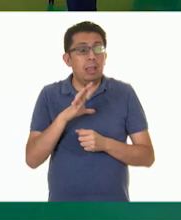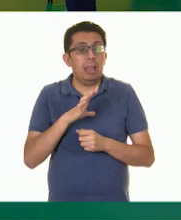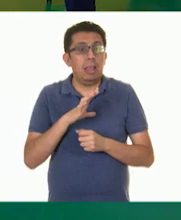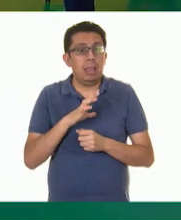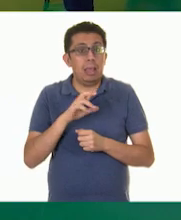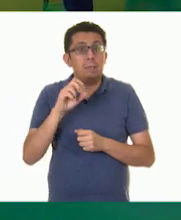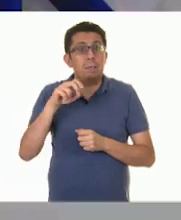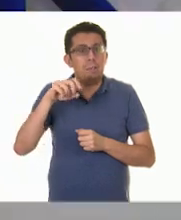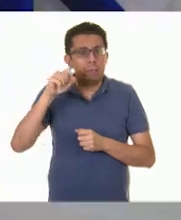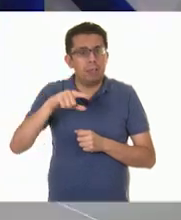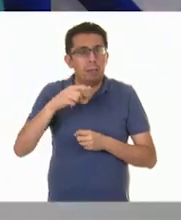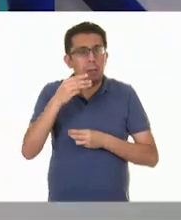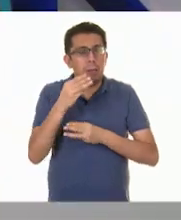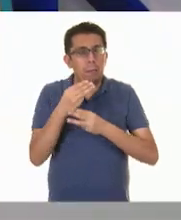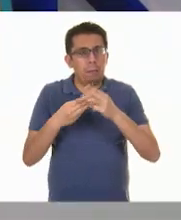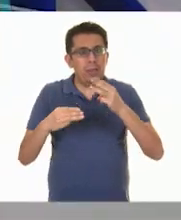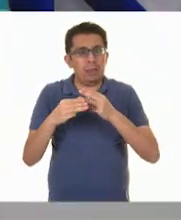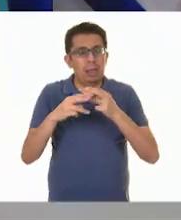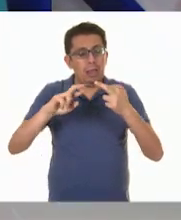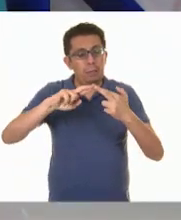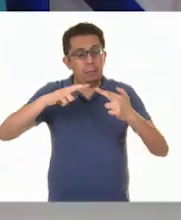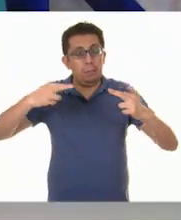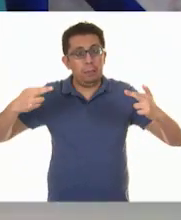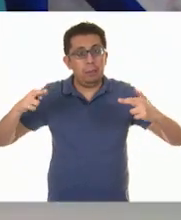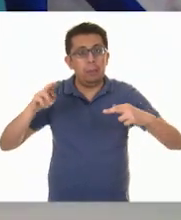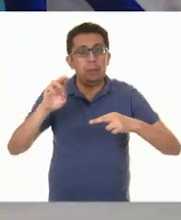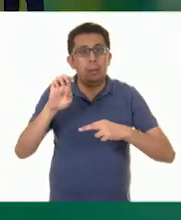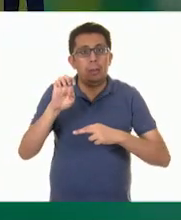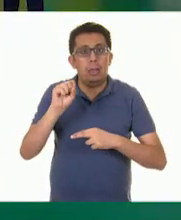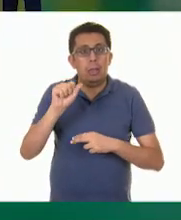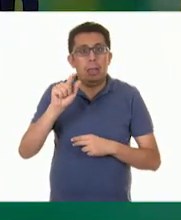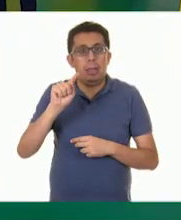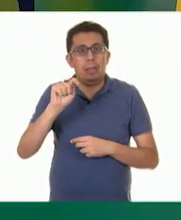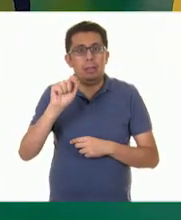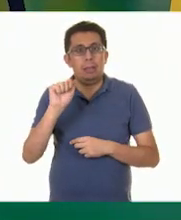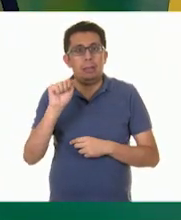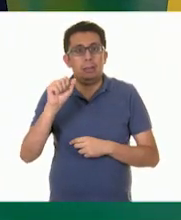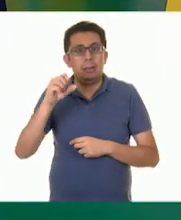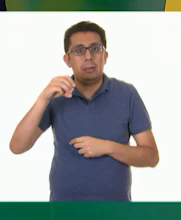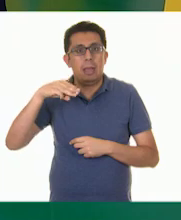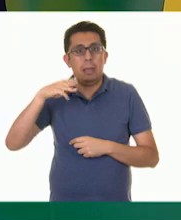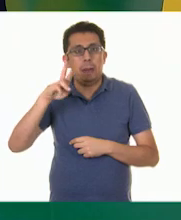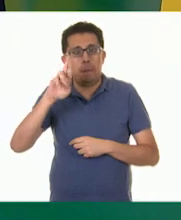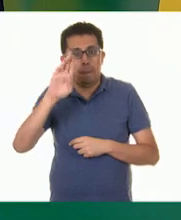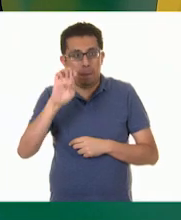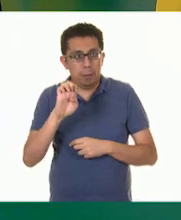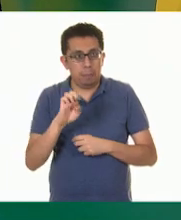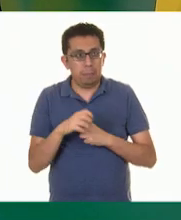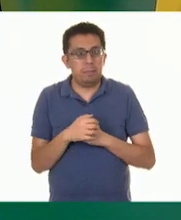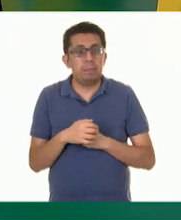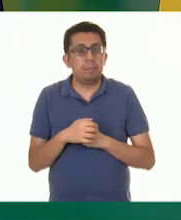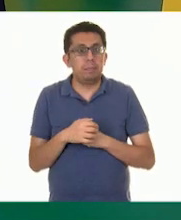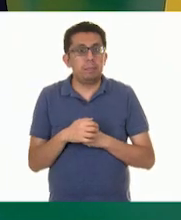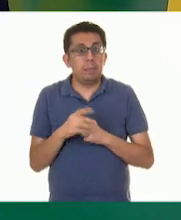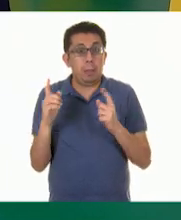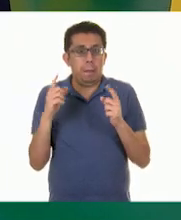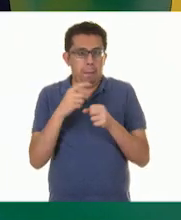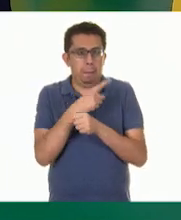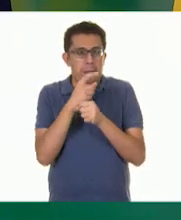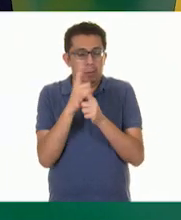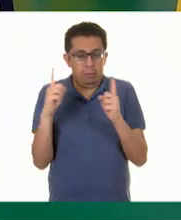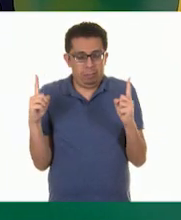de estambre, ¿eh? Acuérdense. Pero, ¿quieres probar estirado, holgado? A ver, primero holgado. A ver, vamos a ver primero qué tal. ¿Me A ver. escuchas ahí,